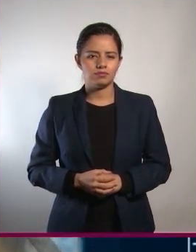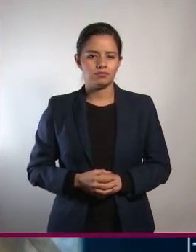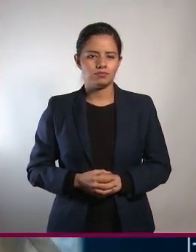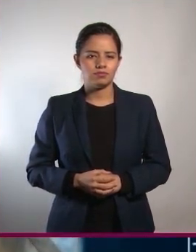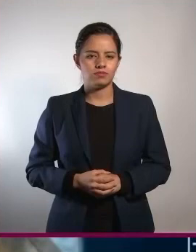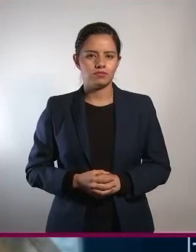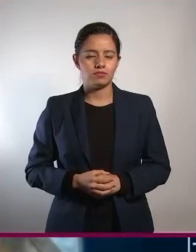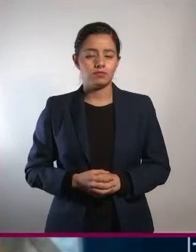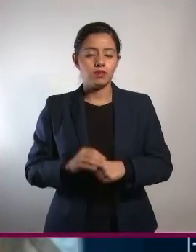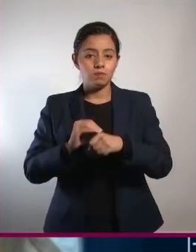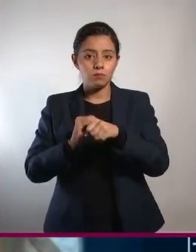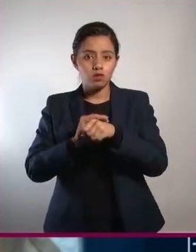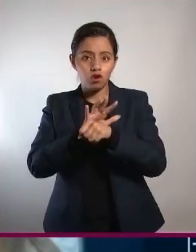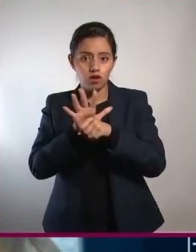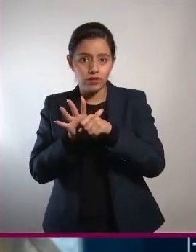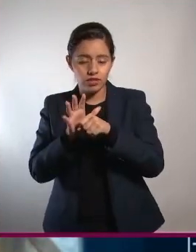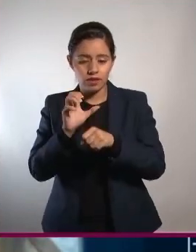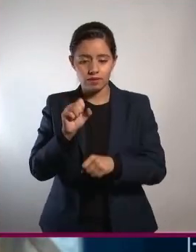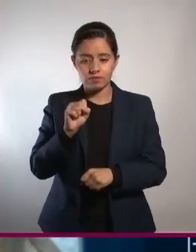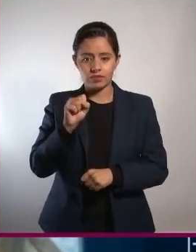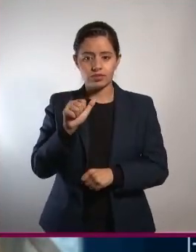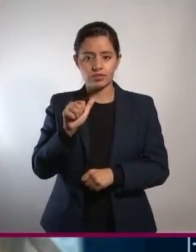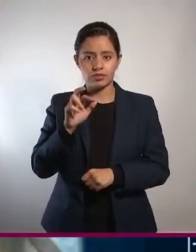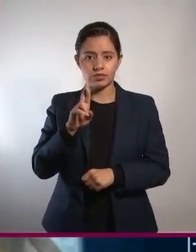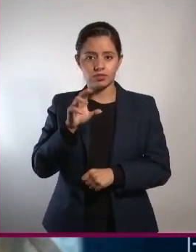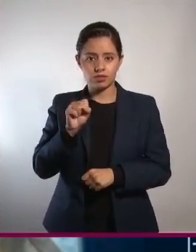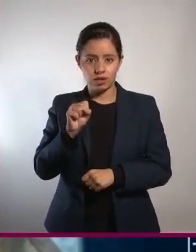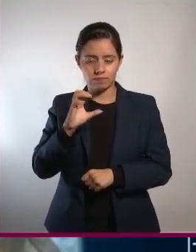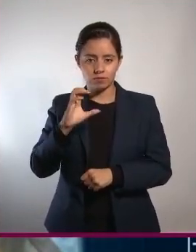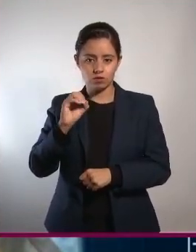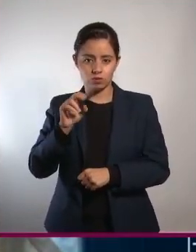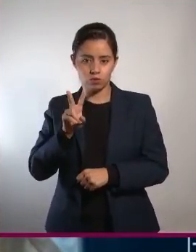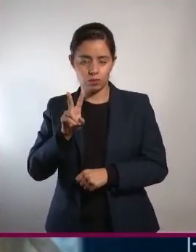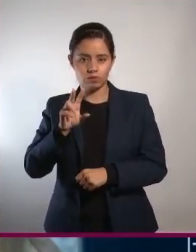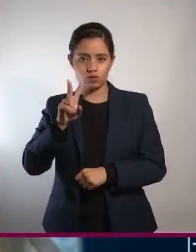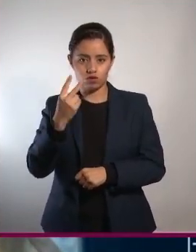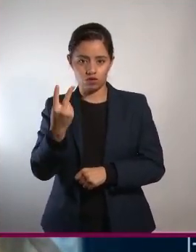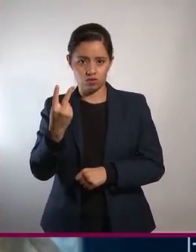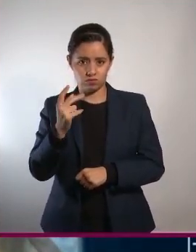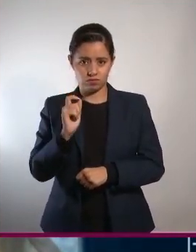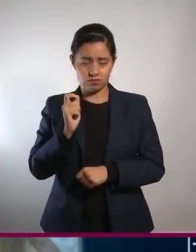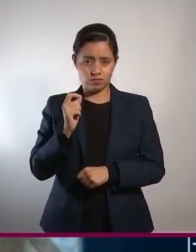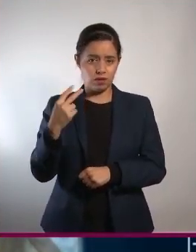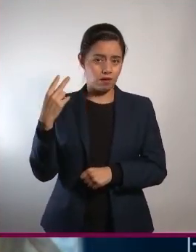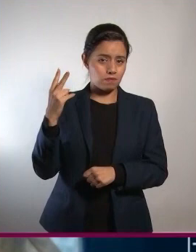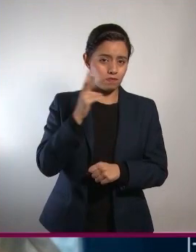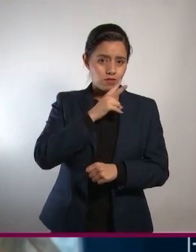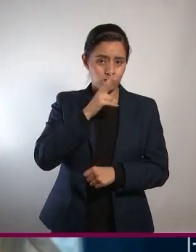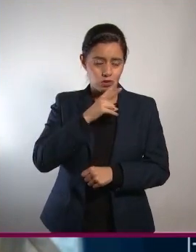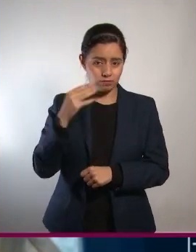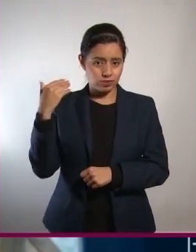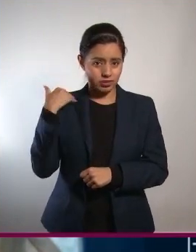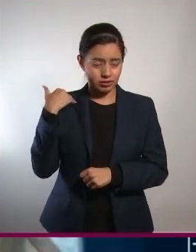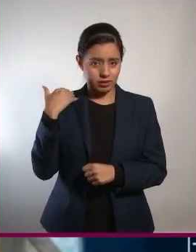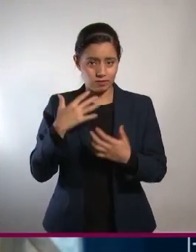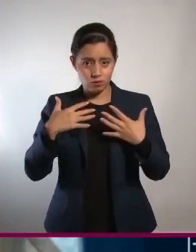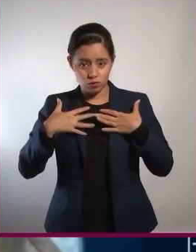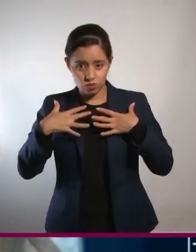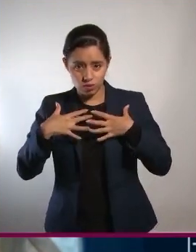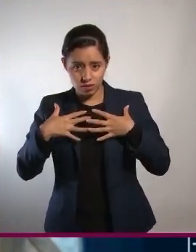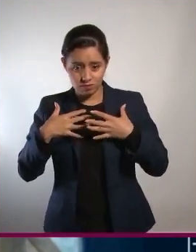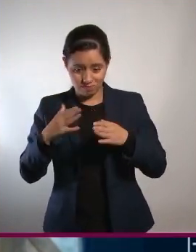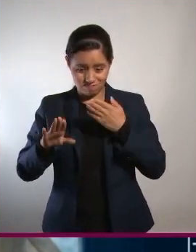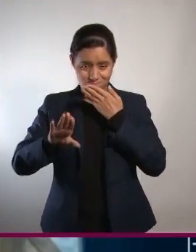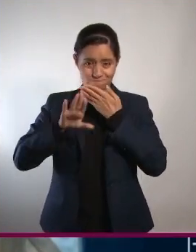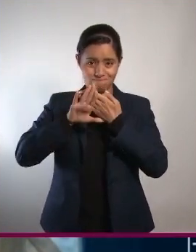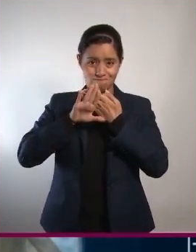El coronavirus SARS-CoV-2 afecta no solo a los pulmones. Lamentablemente se ha comprobado que